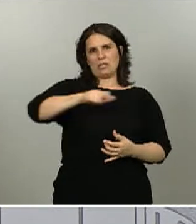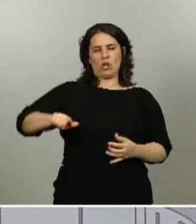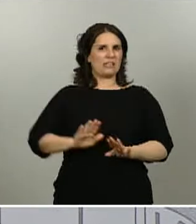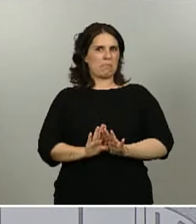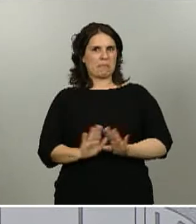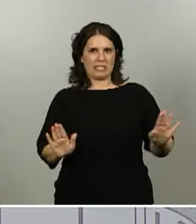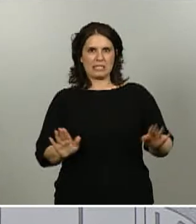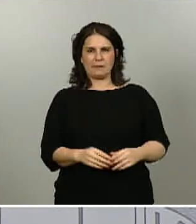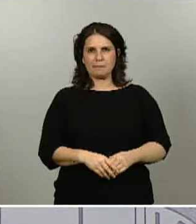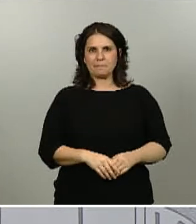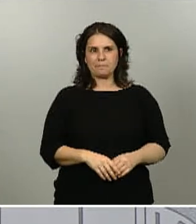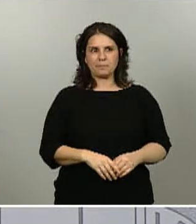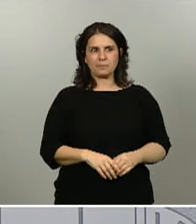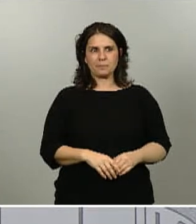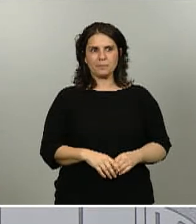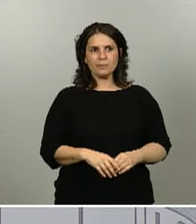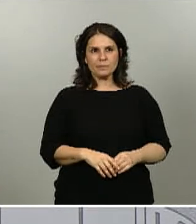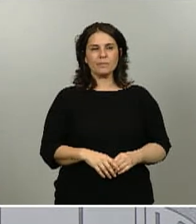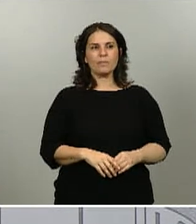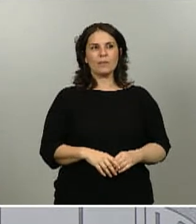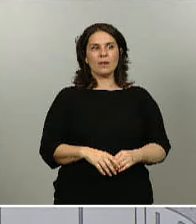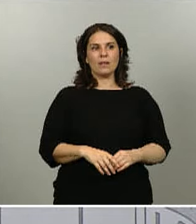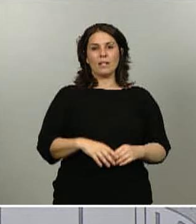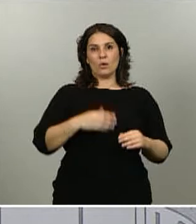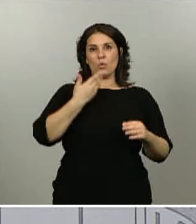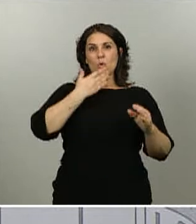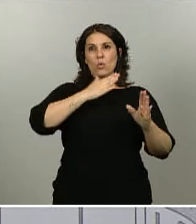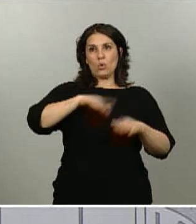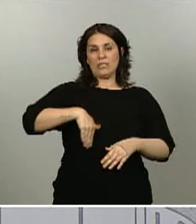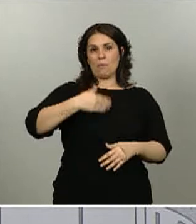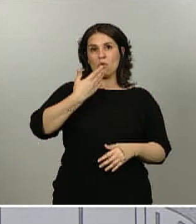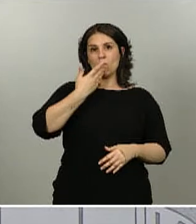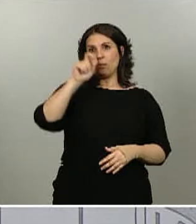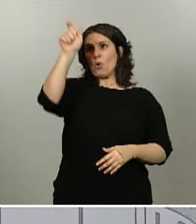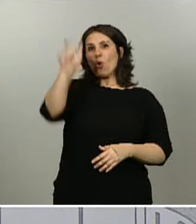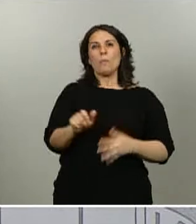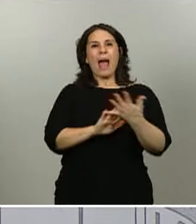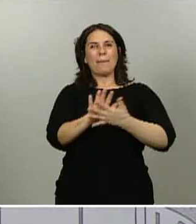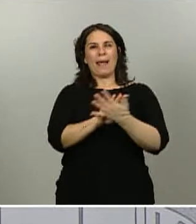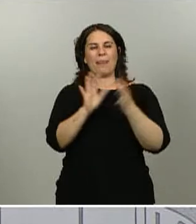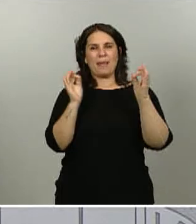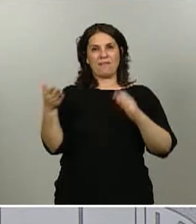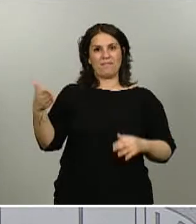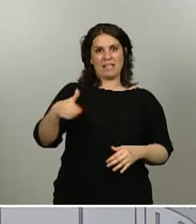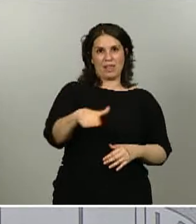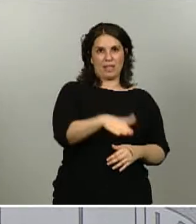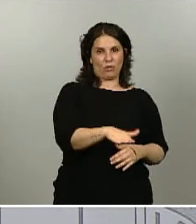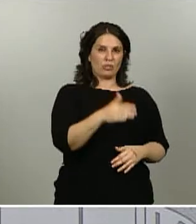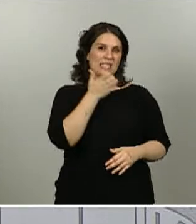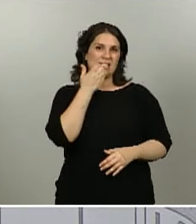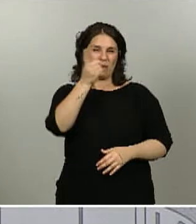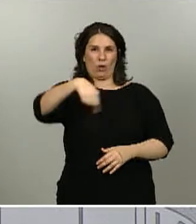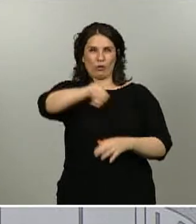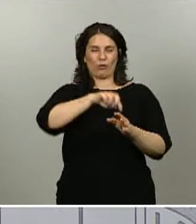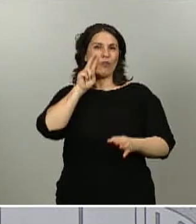En esta columna última, la columna de fallecidos, si van a mirar los datos que hay publicados en la página